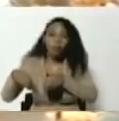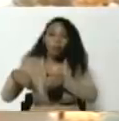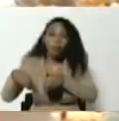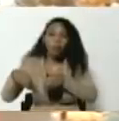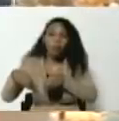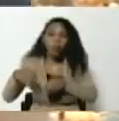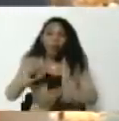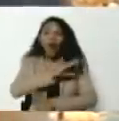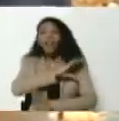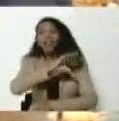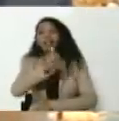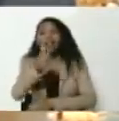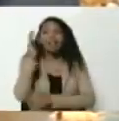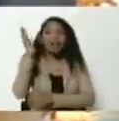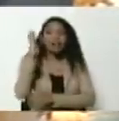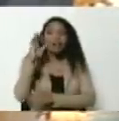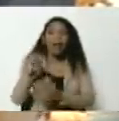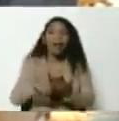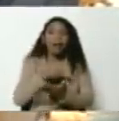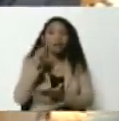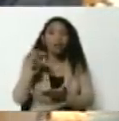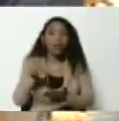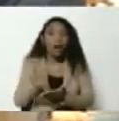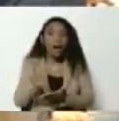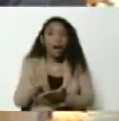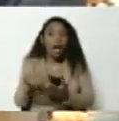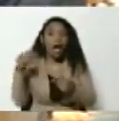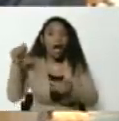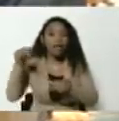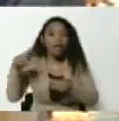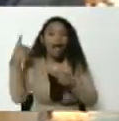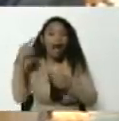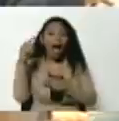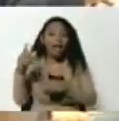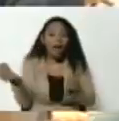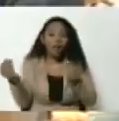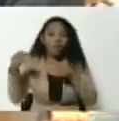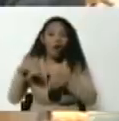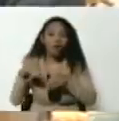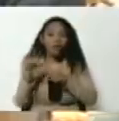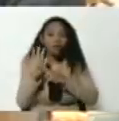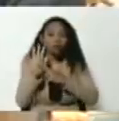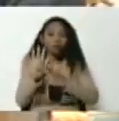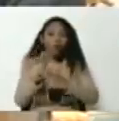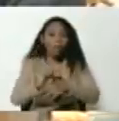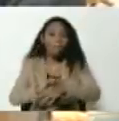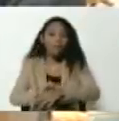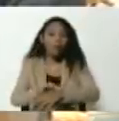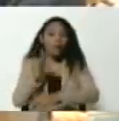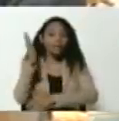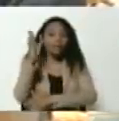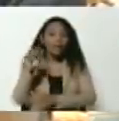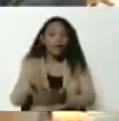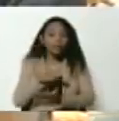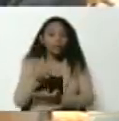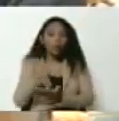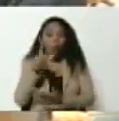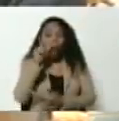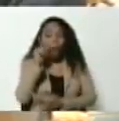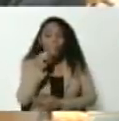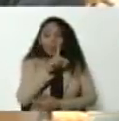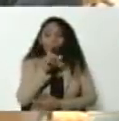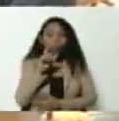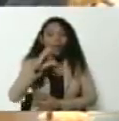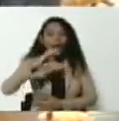con la directiva de esta Asamblea Nacional, y aquí está el acuerdo firmado por un representante médico de la Asamblea Nacional, Julio Castro, y